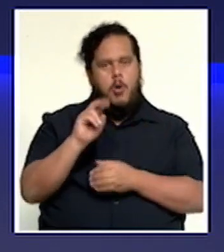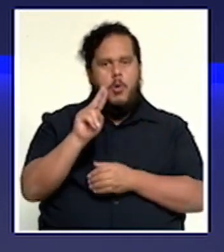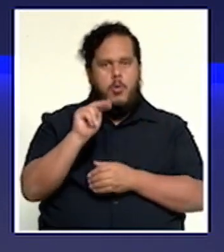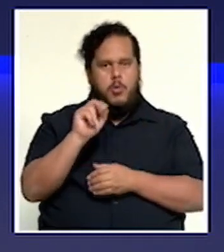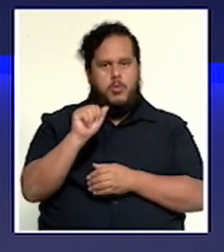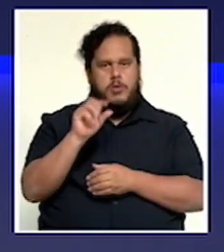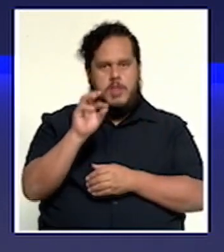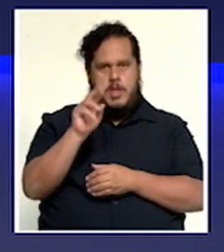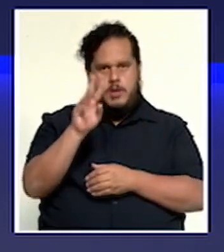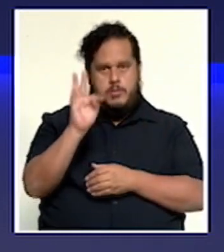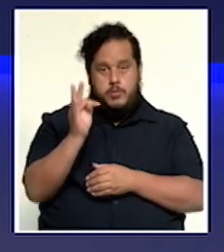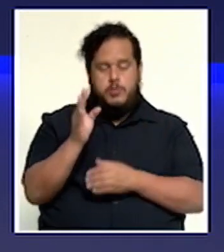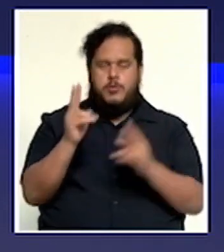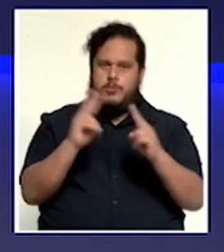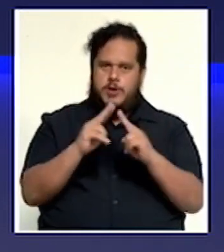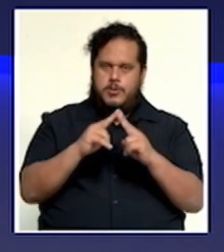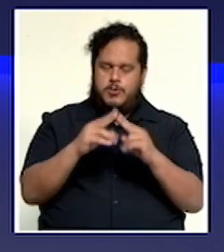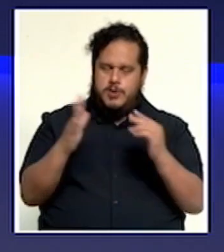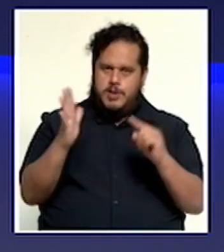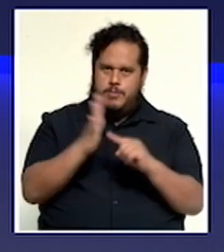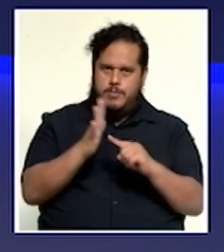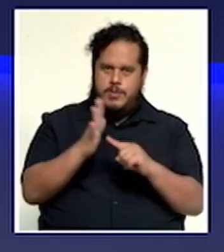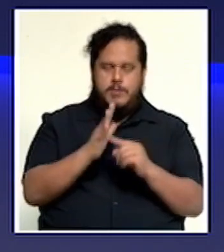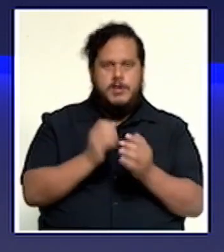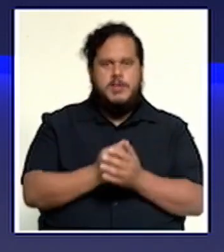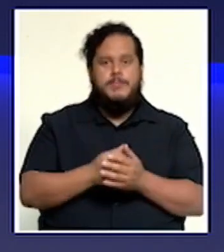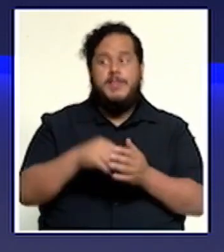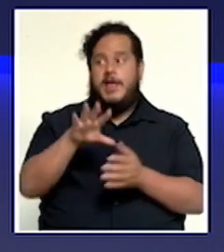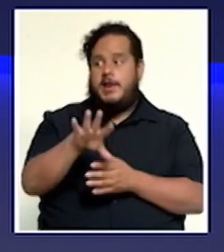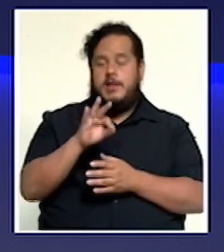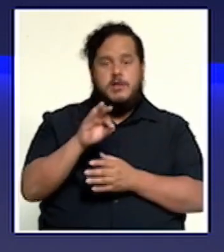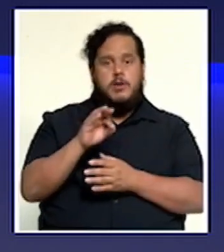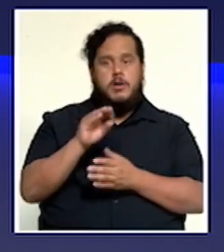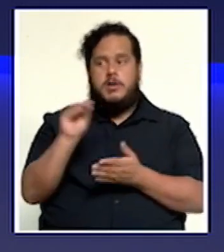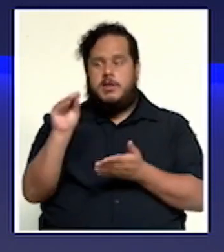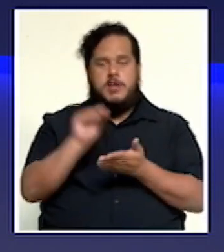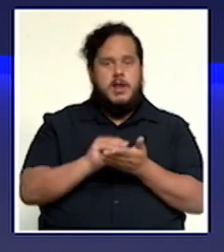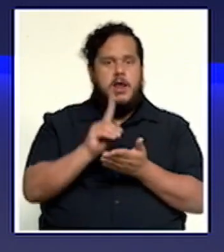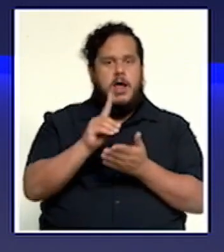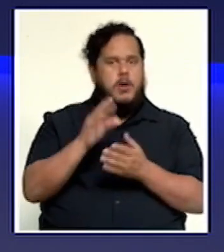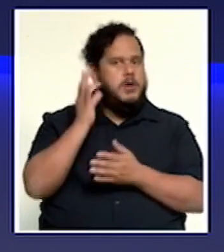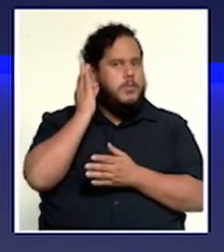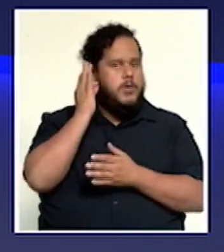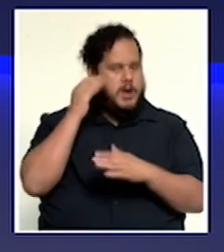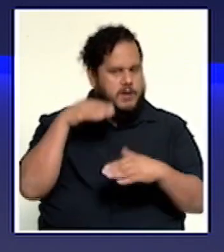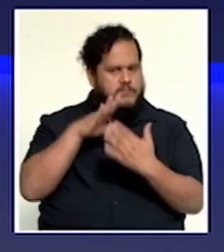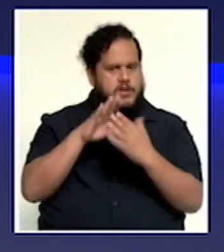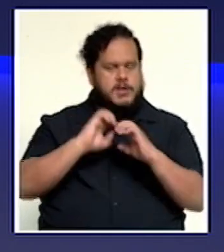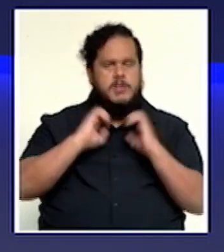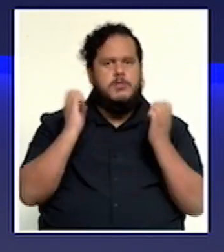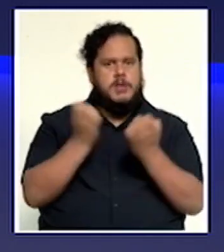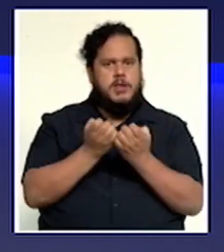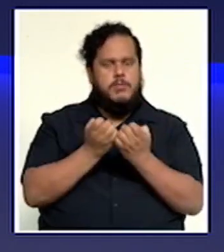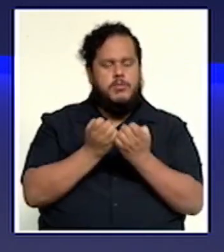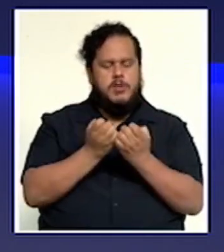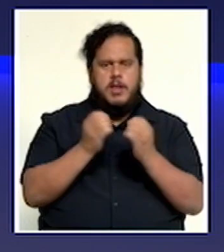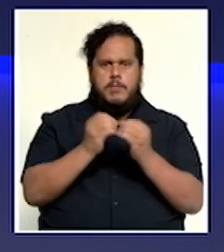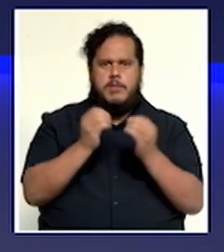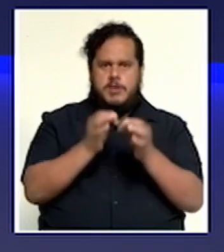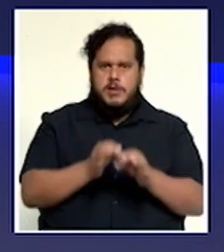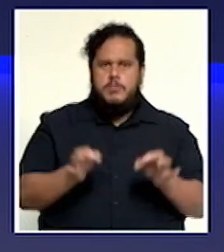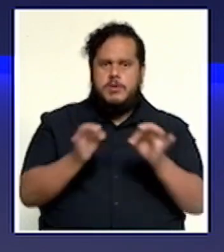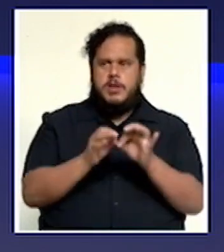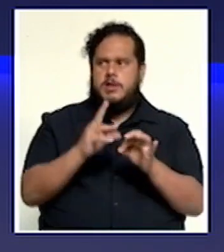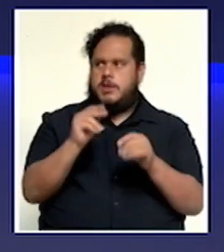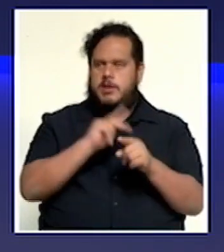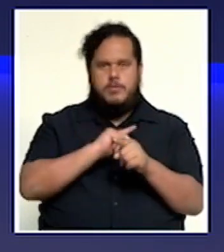como se la conoce popularmente. La elección de colocar a una mujer al frente de los equipos más importantes